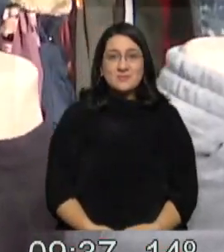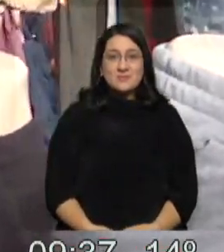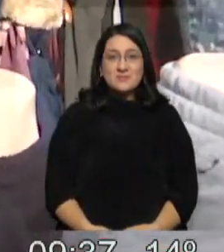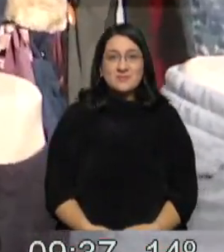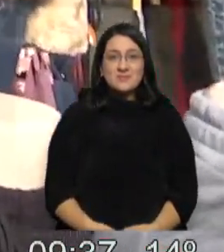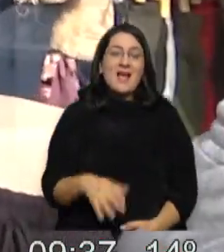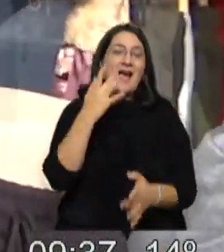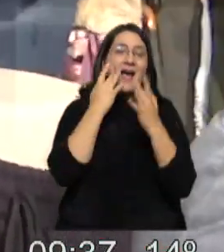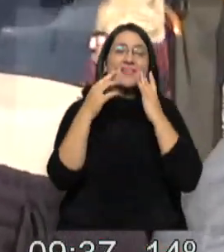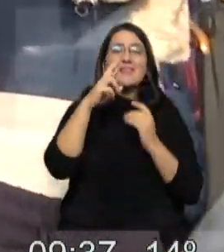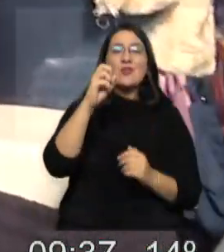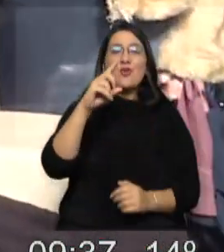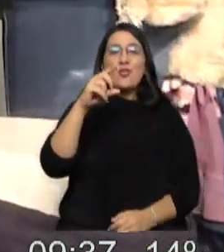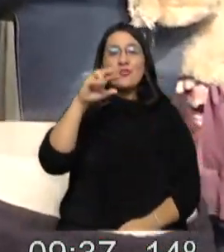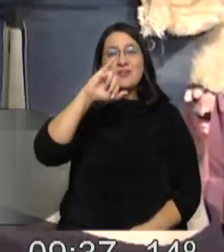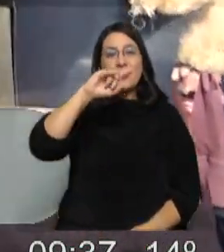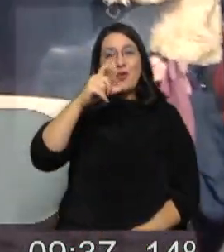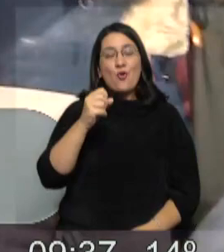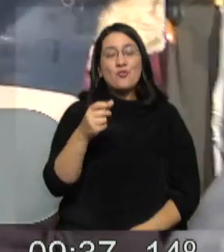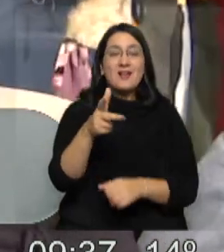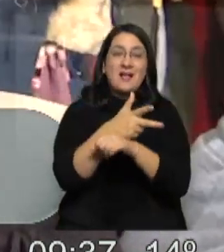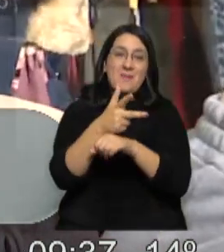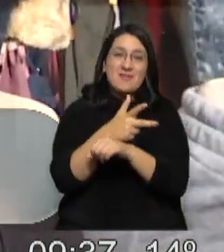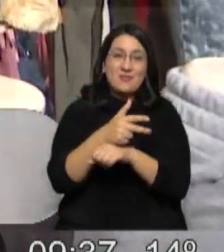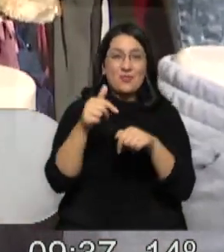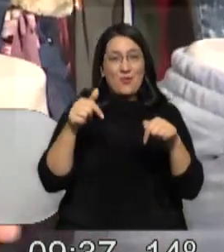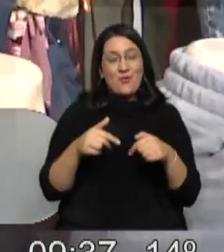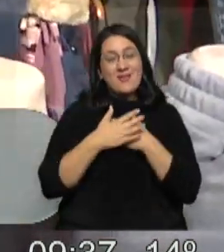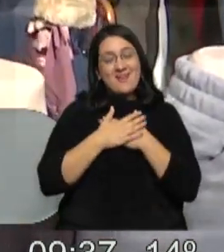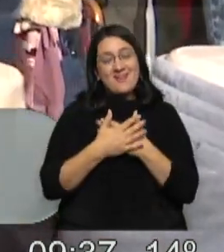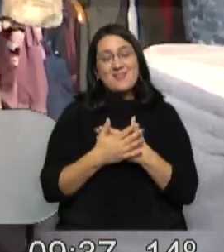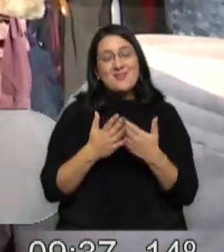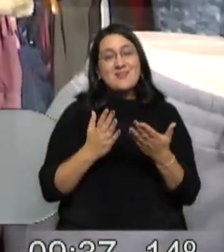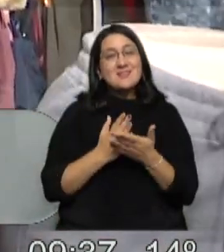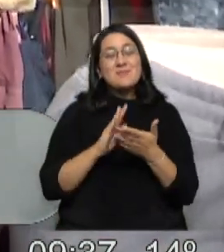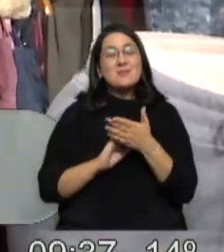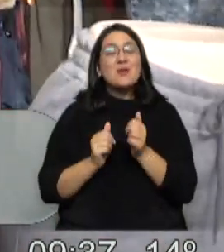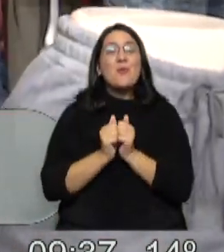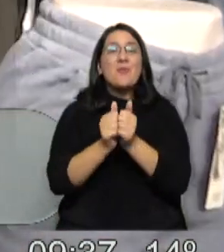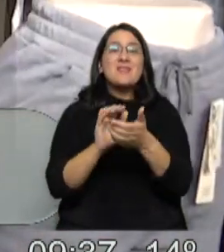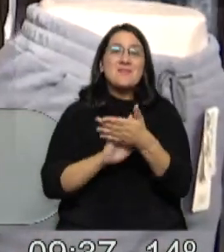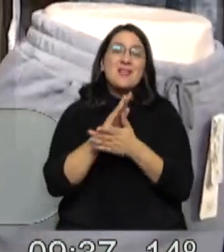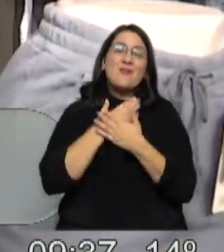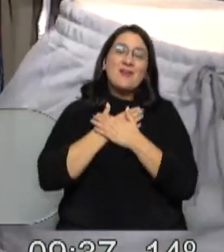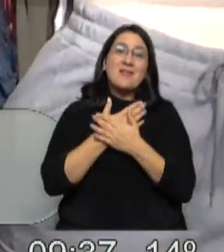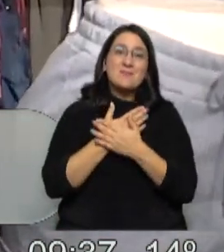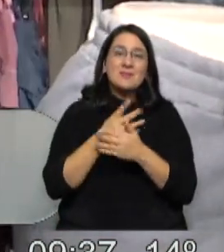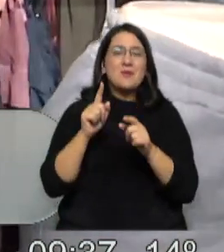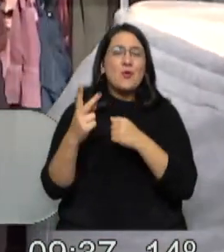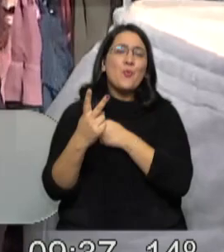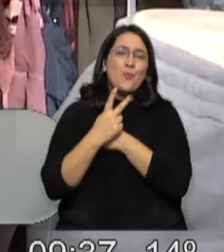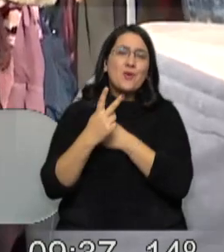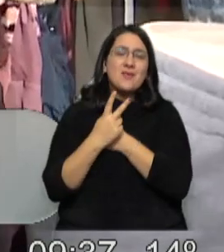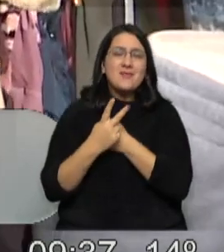Obra y arte de Rodrigo Suárez Neto, ¿verdad? El camarógrafo del día de hoy, el querido Rodri, que está en las mañanas con nosotros, a quien queremos mucho, quien nos cuida, quien